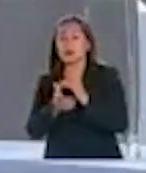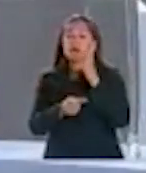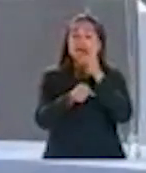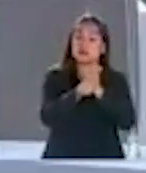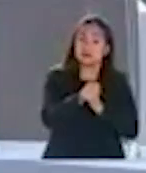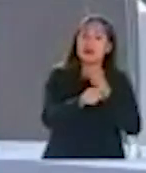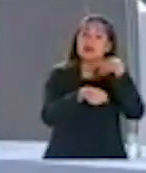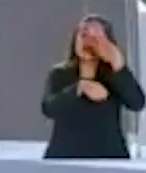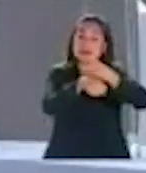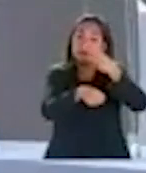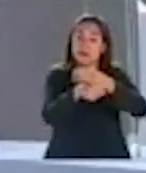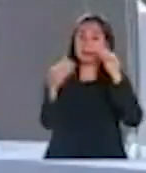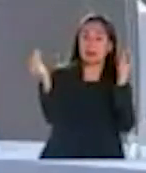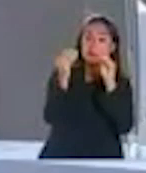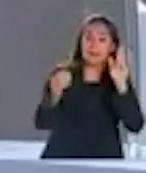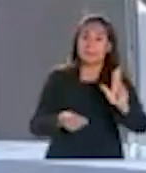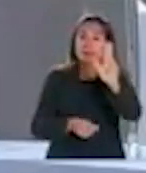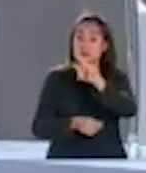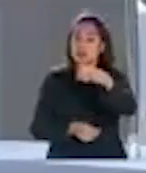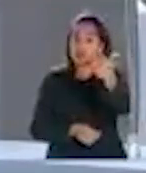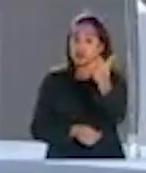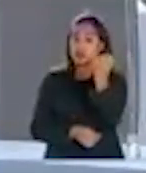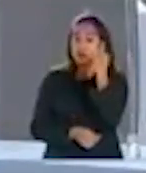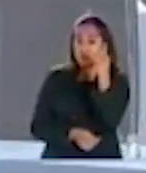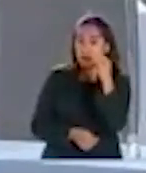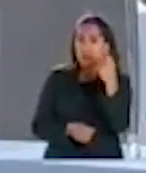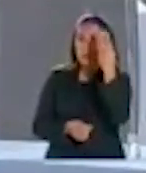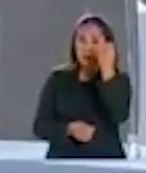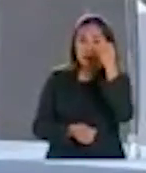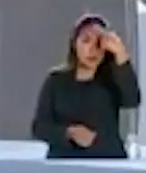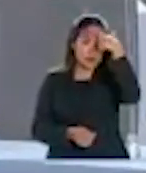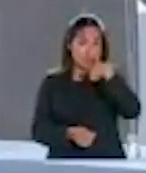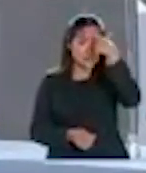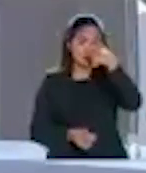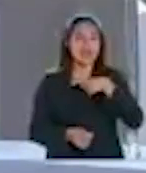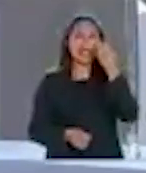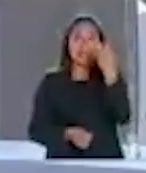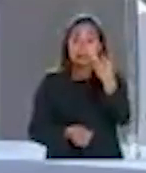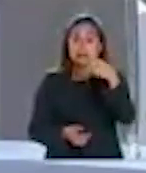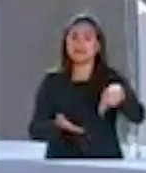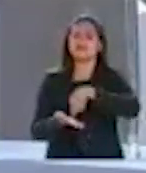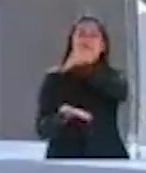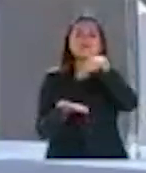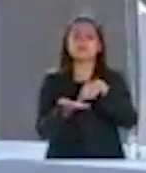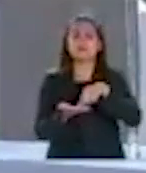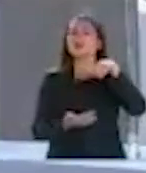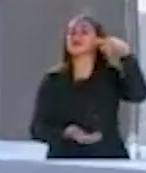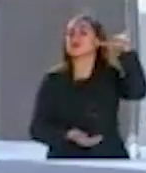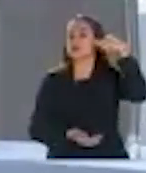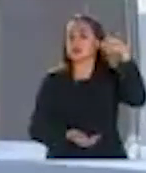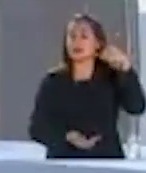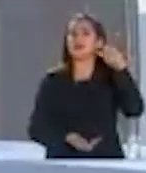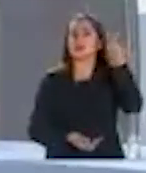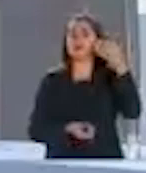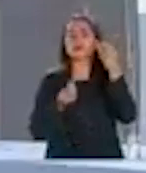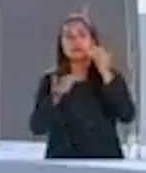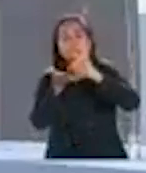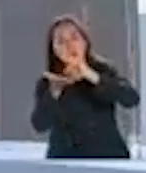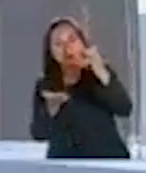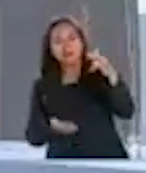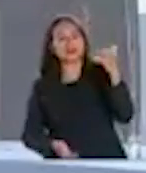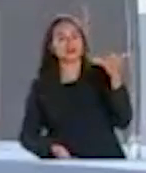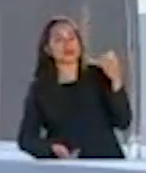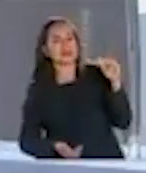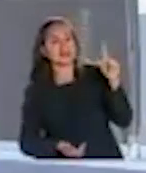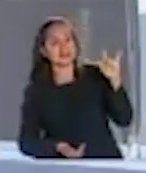martes 12 de junio próximo a las 9 de la noche tiempo del centro en mérida yucatán yuriria de nuevo gracias fue un placer compartir contigo esta